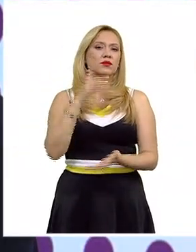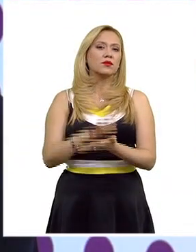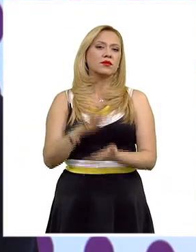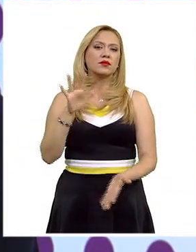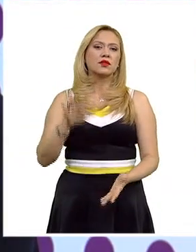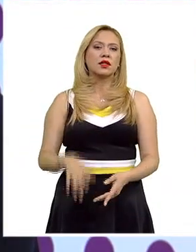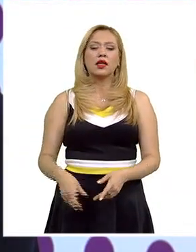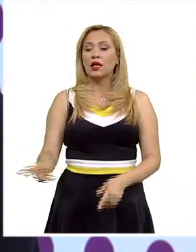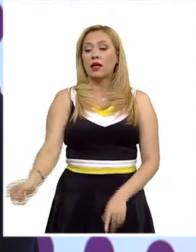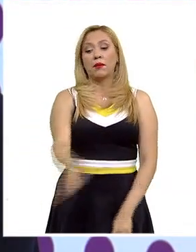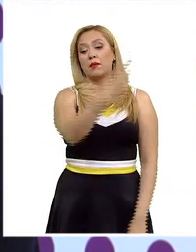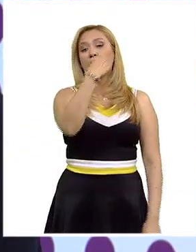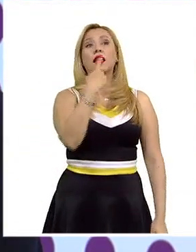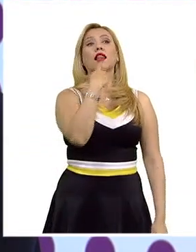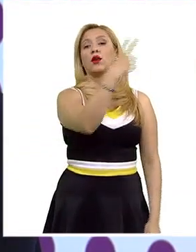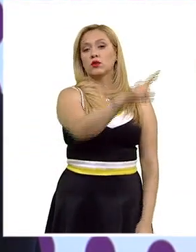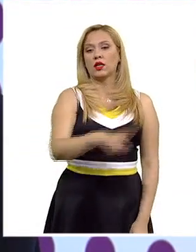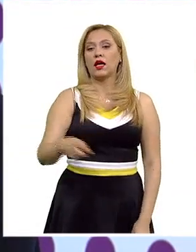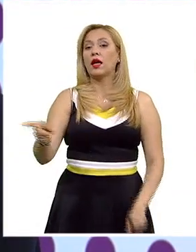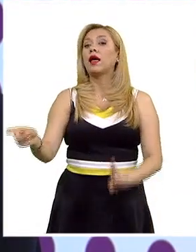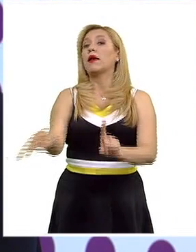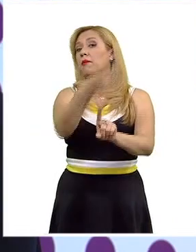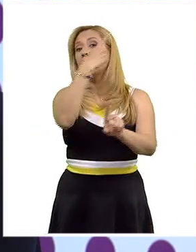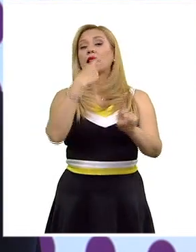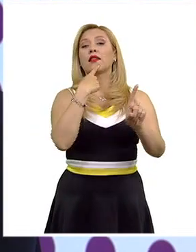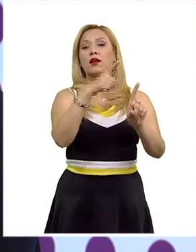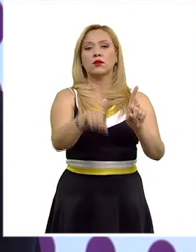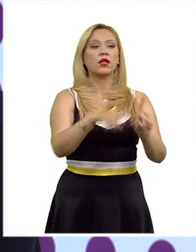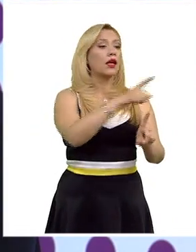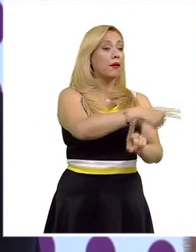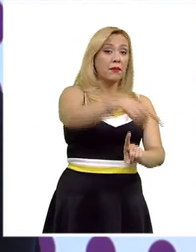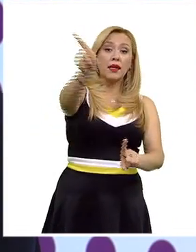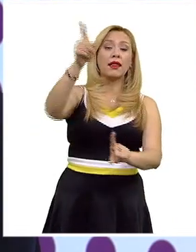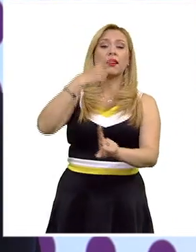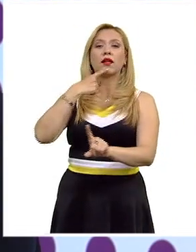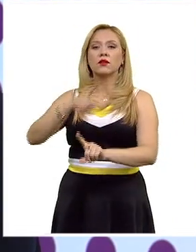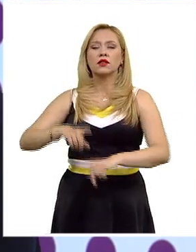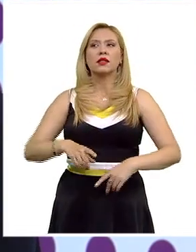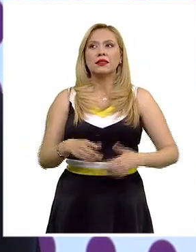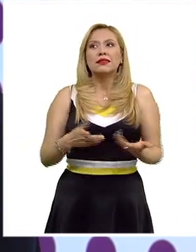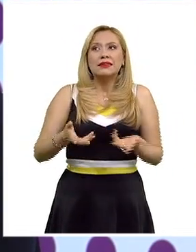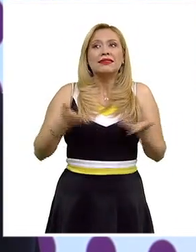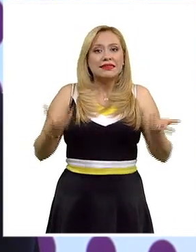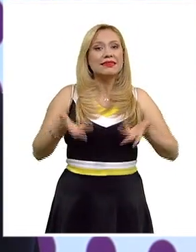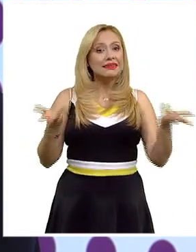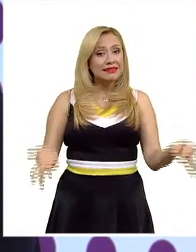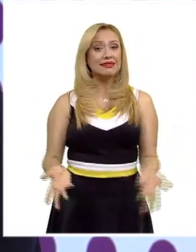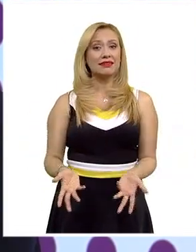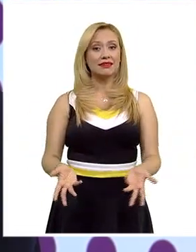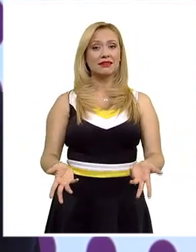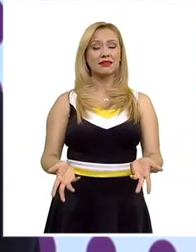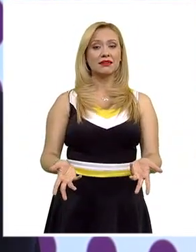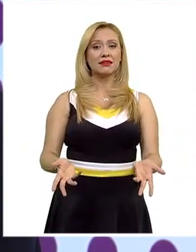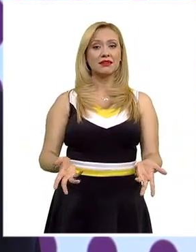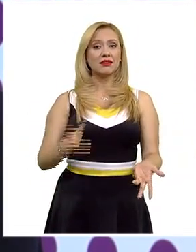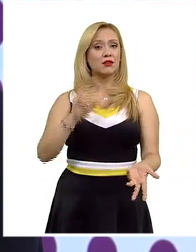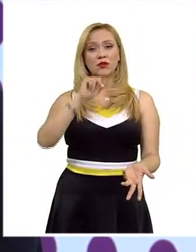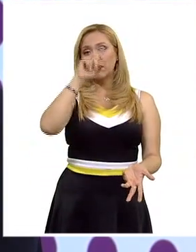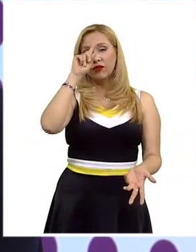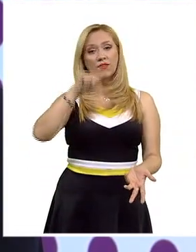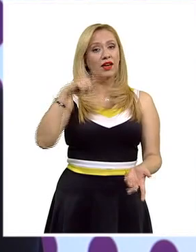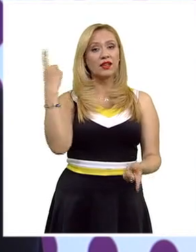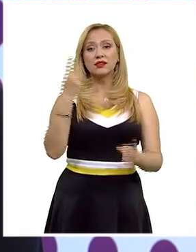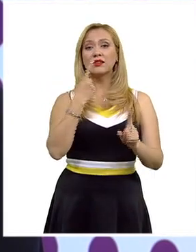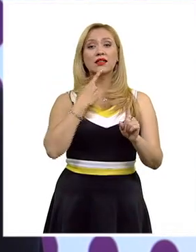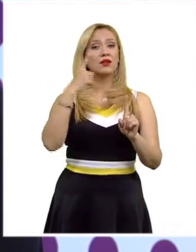es ve y denuncia. Ve y denuncia, ve y denuncia, ve y denuncia. Y por lo que ya se ha comentado en este espacio, sabemos que uno, no es fácil denunciar, ¿no?